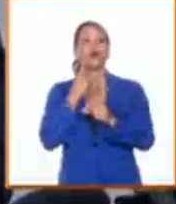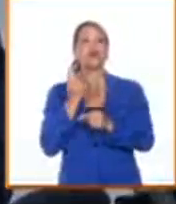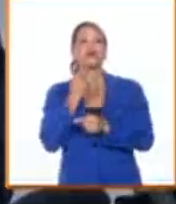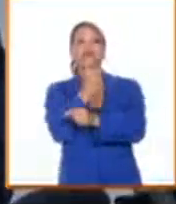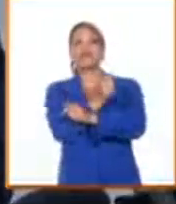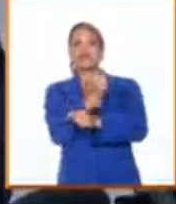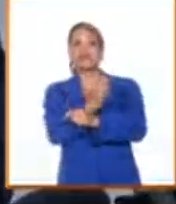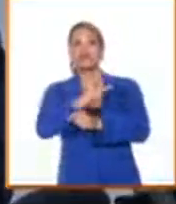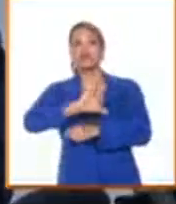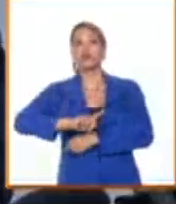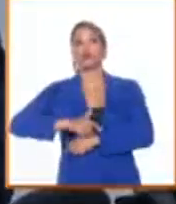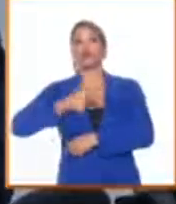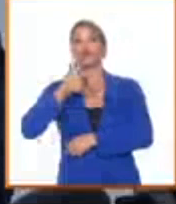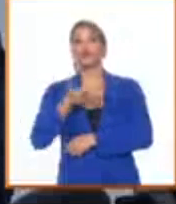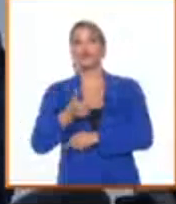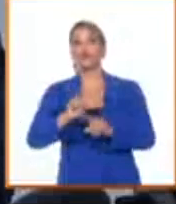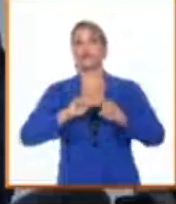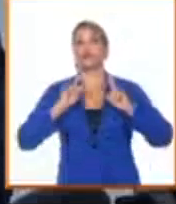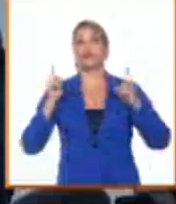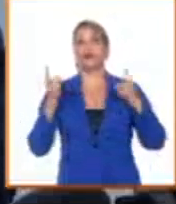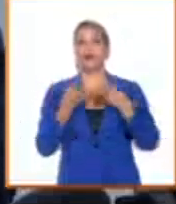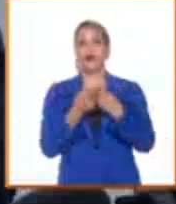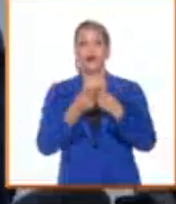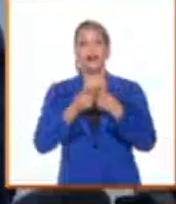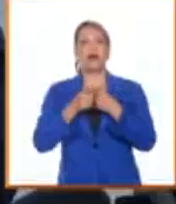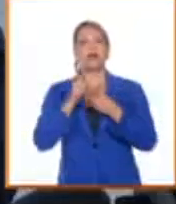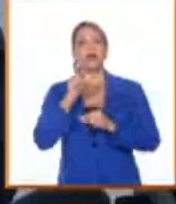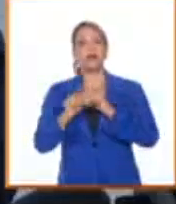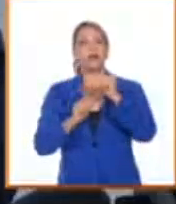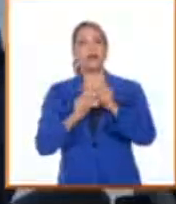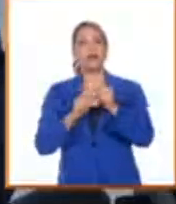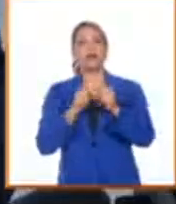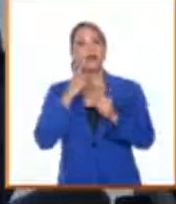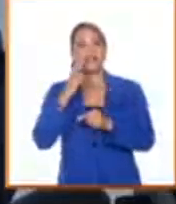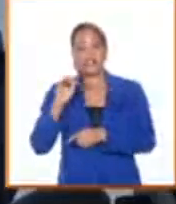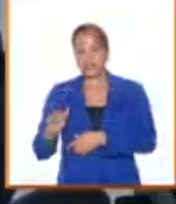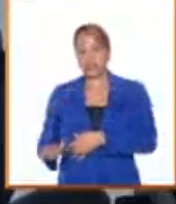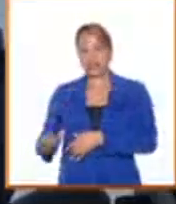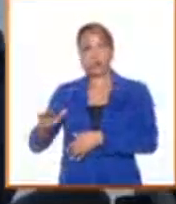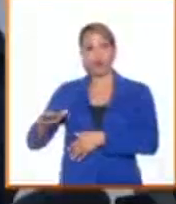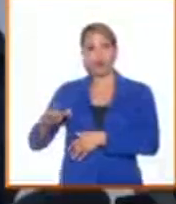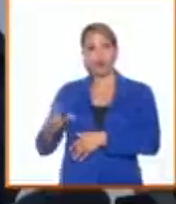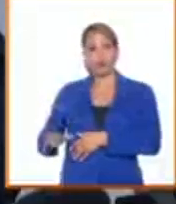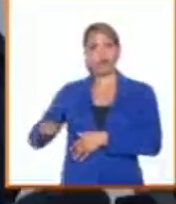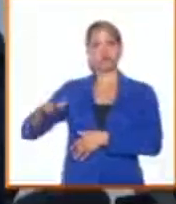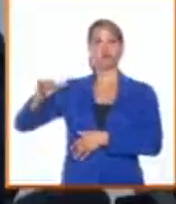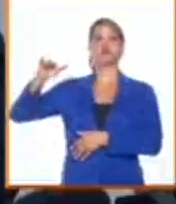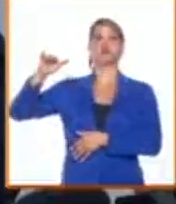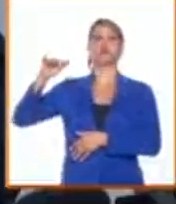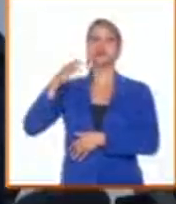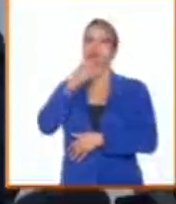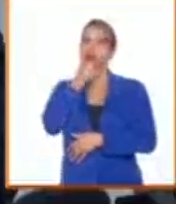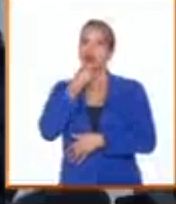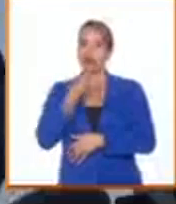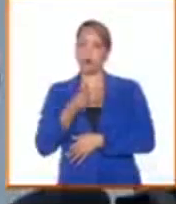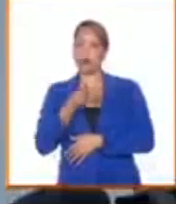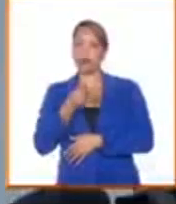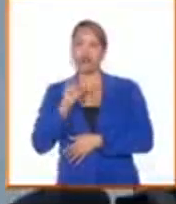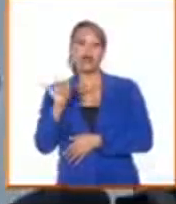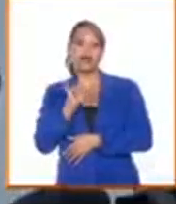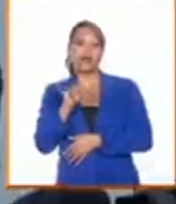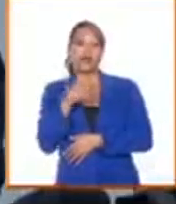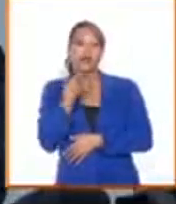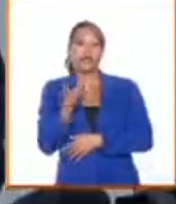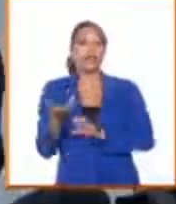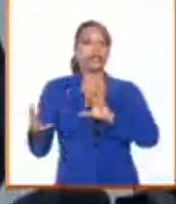en el país, y eso hay que irlo formando desde la niñez y la adolescencia. Y porque además le da de